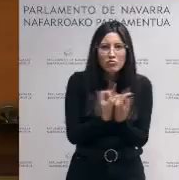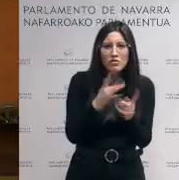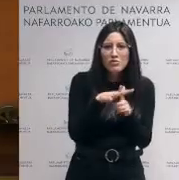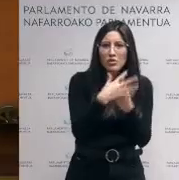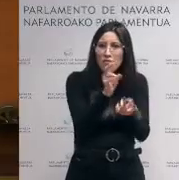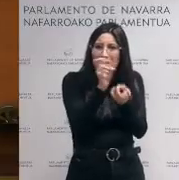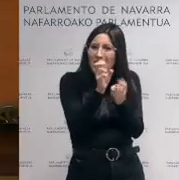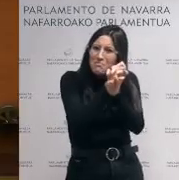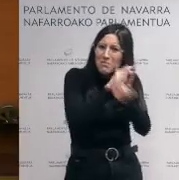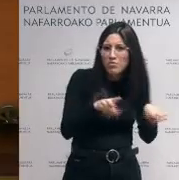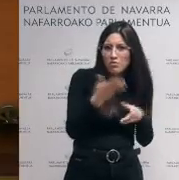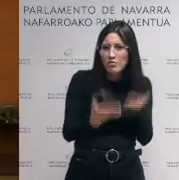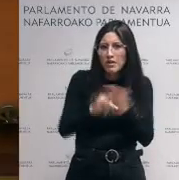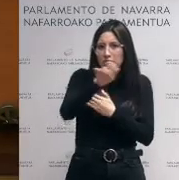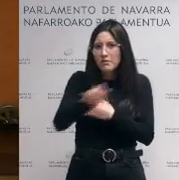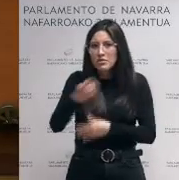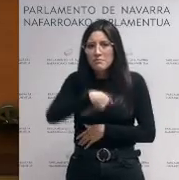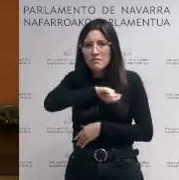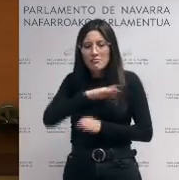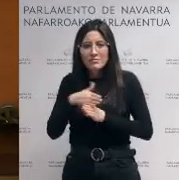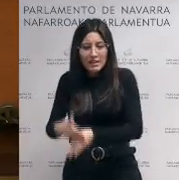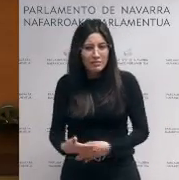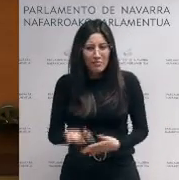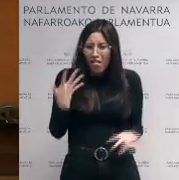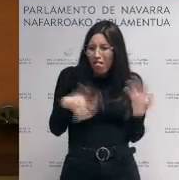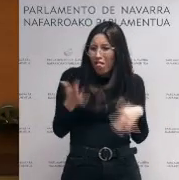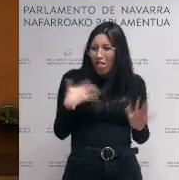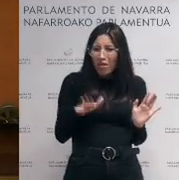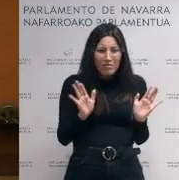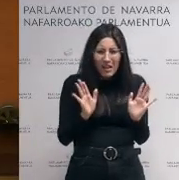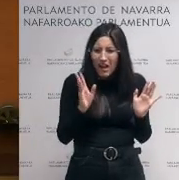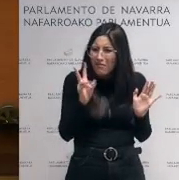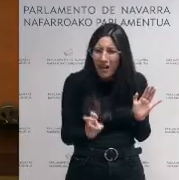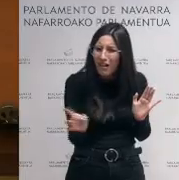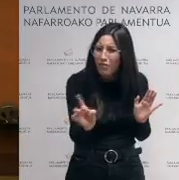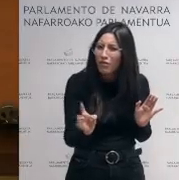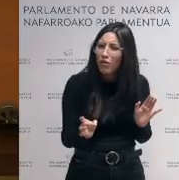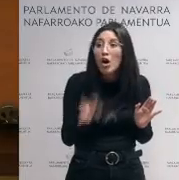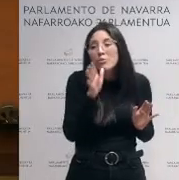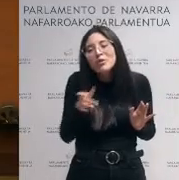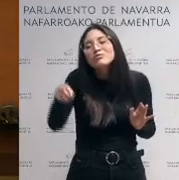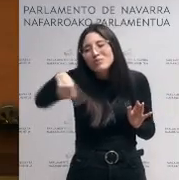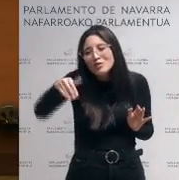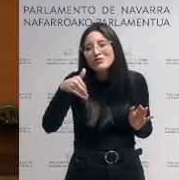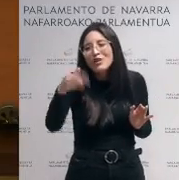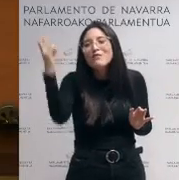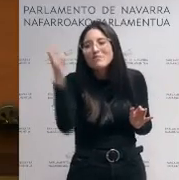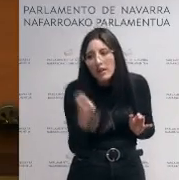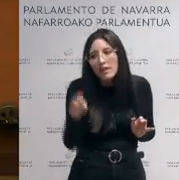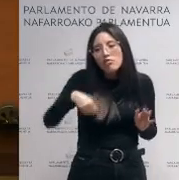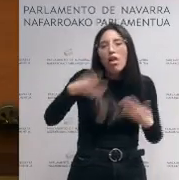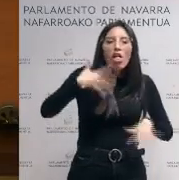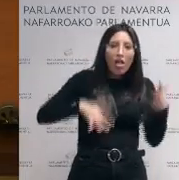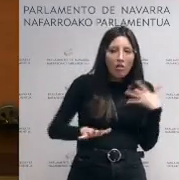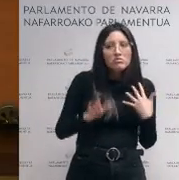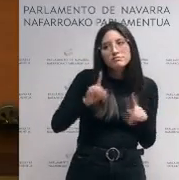otros españoles. Y no hay excusas que valgan. Van a salir aquí y van a poner una excusa tras otra. Las escucharemos y las